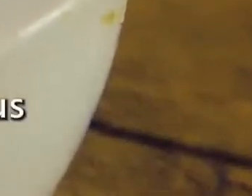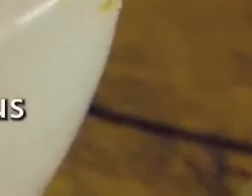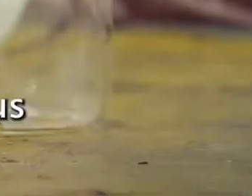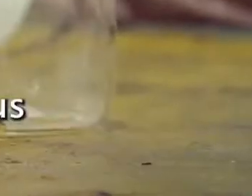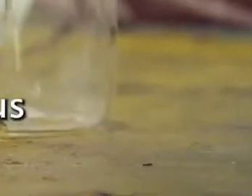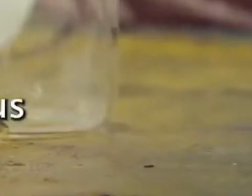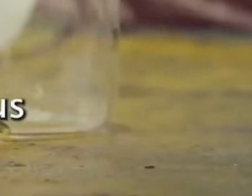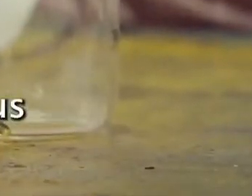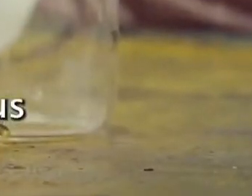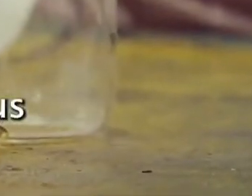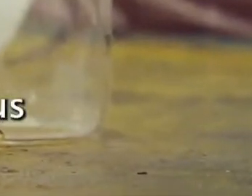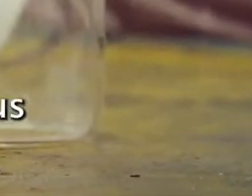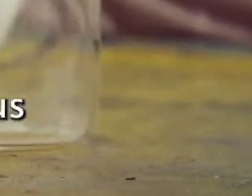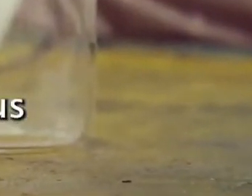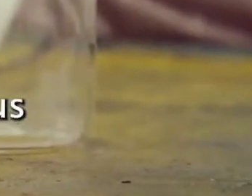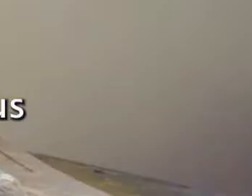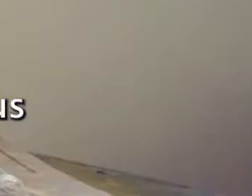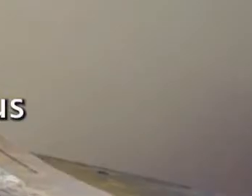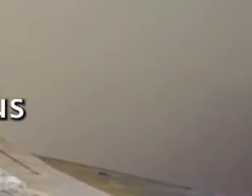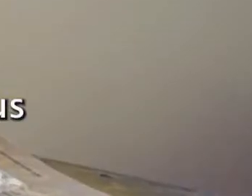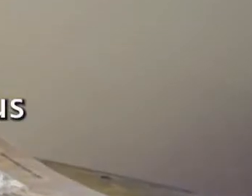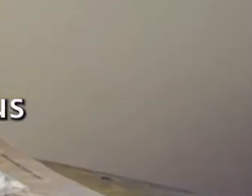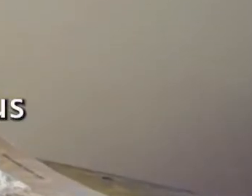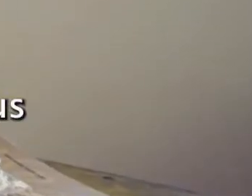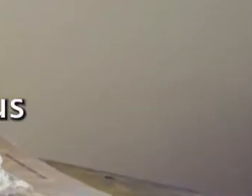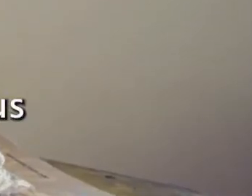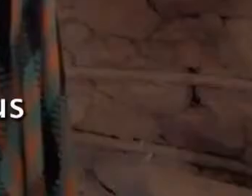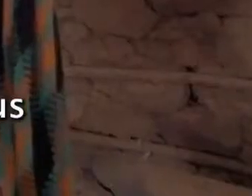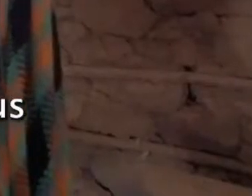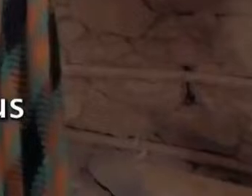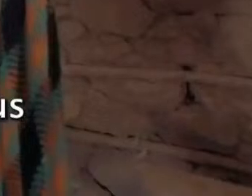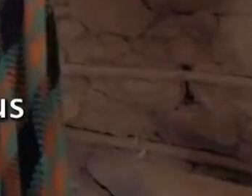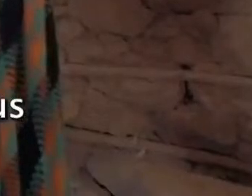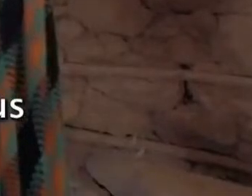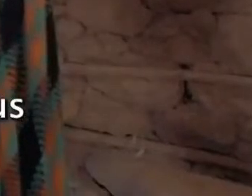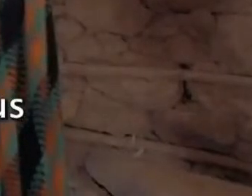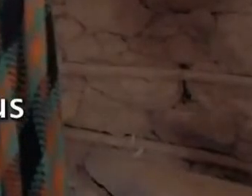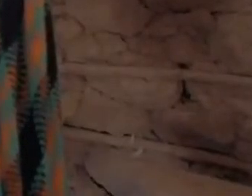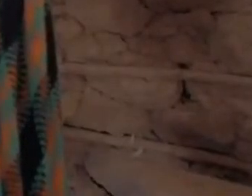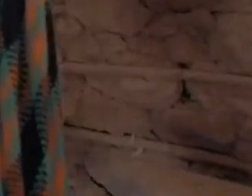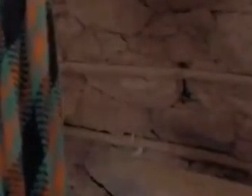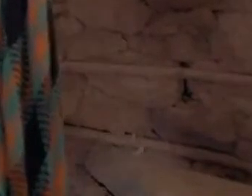que queremos es que los chicos defiendan sus tradiciones desde la ciencia.